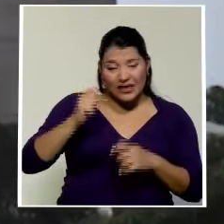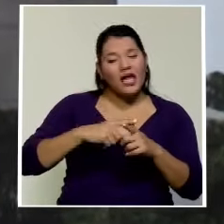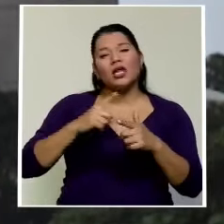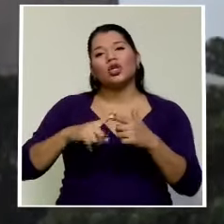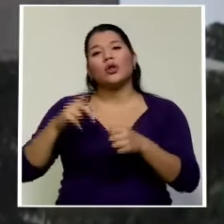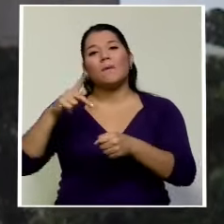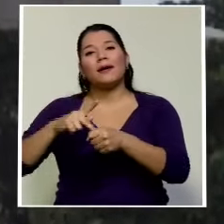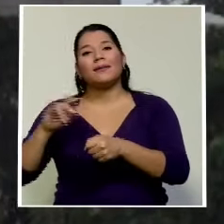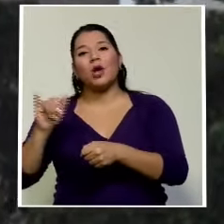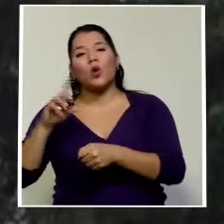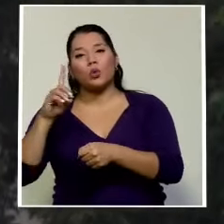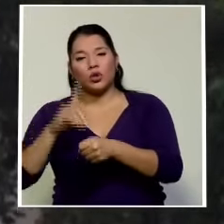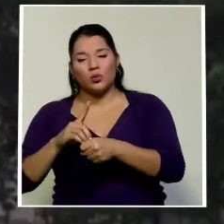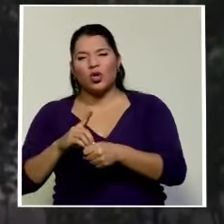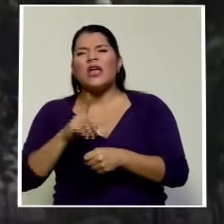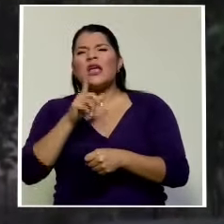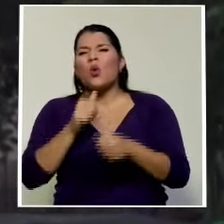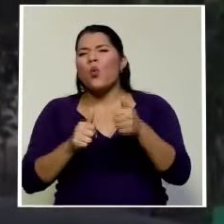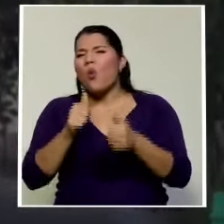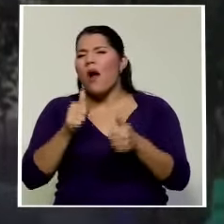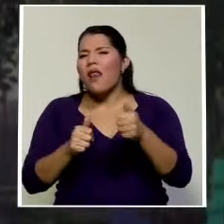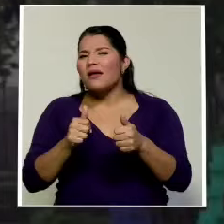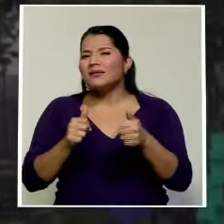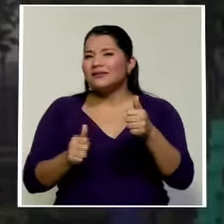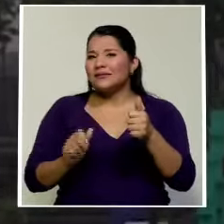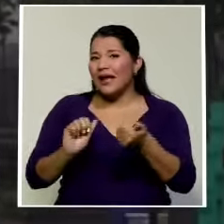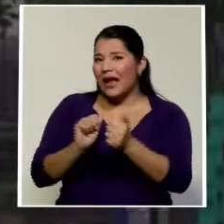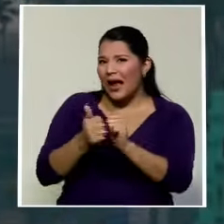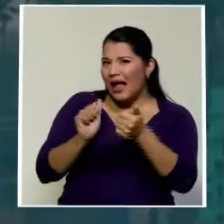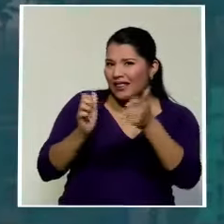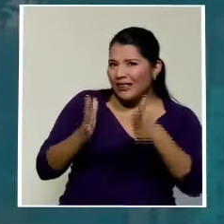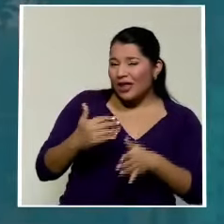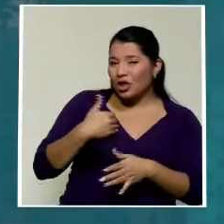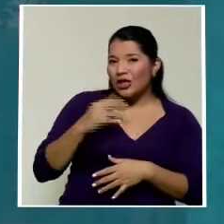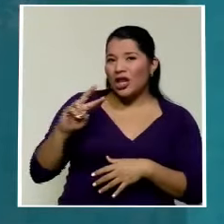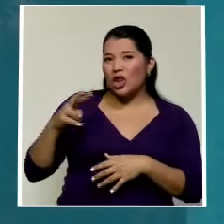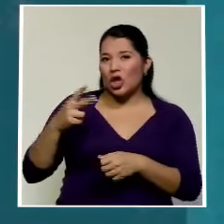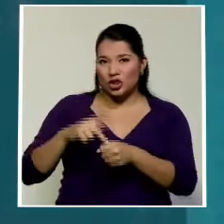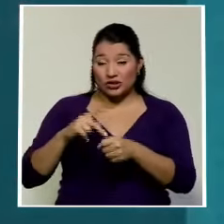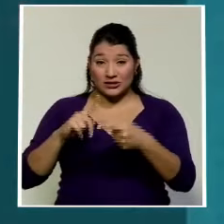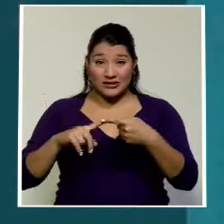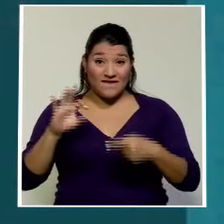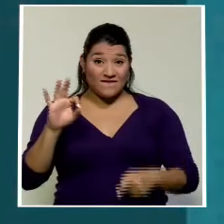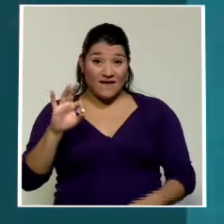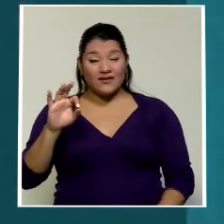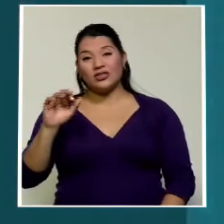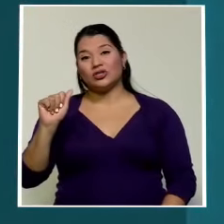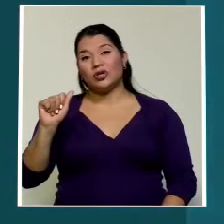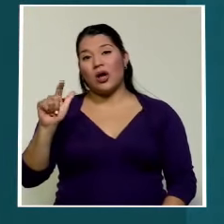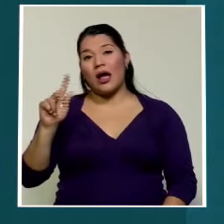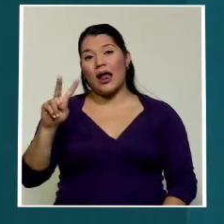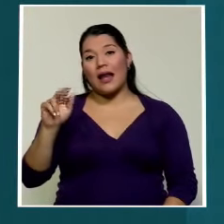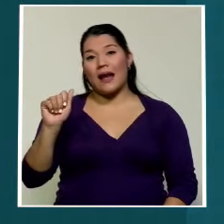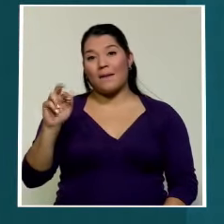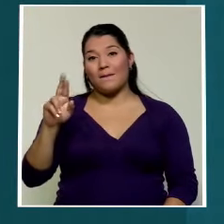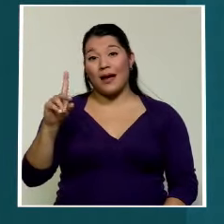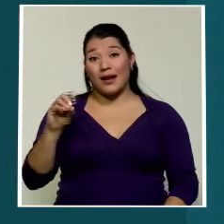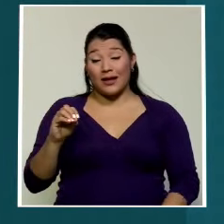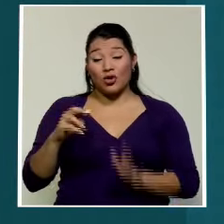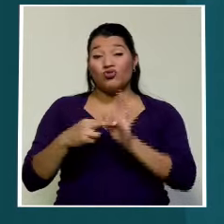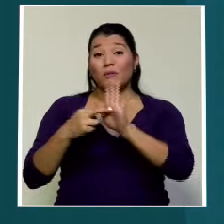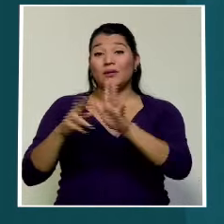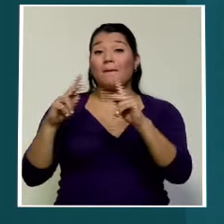presidencial. ¿Quiénes son estos candidatos que llevan la doble postulación? Veamos. Fabricio Alvarado es el candidato presidencial de Nueva